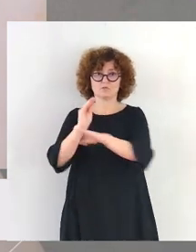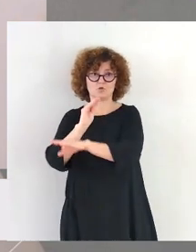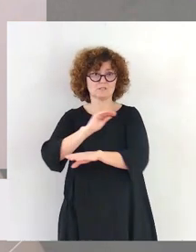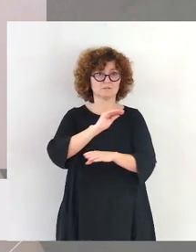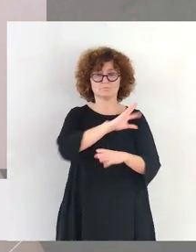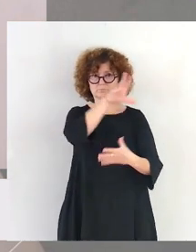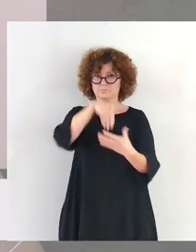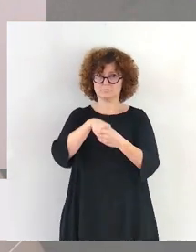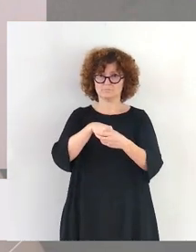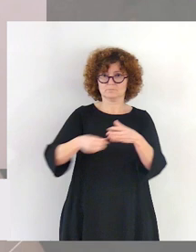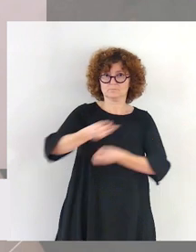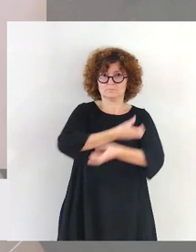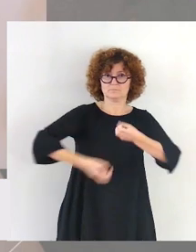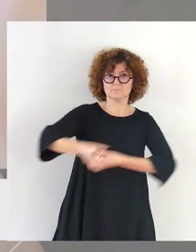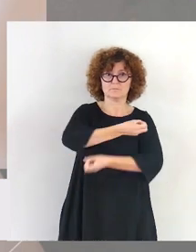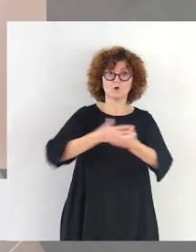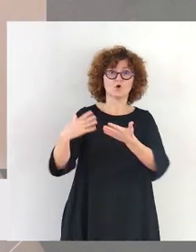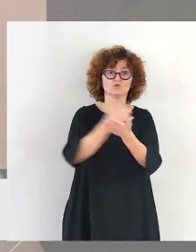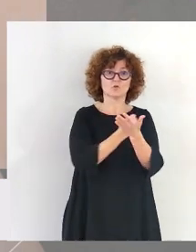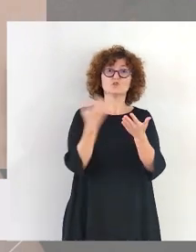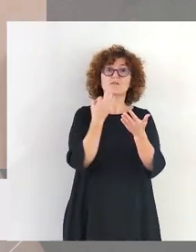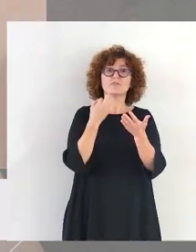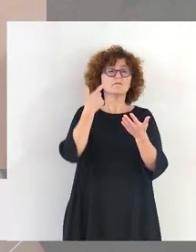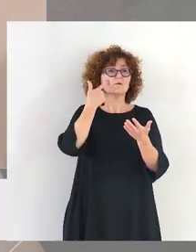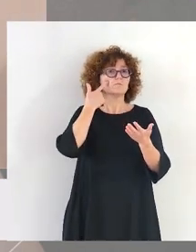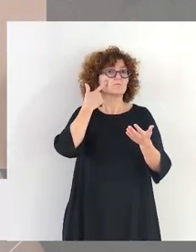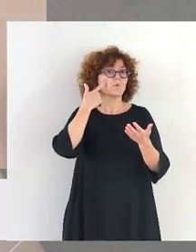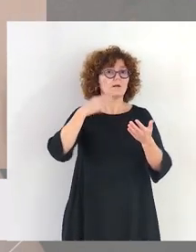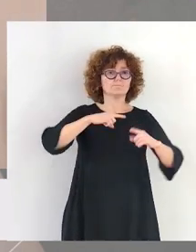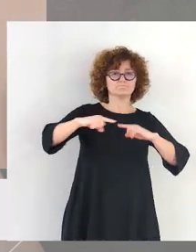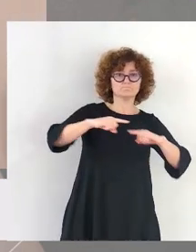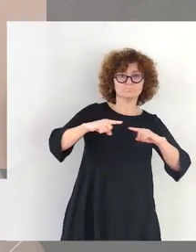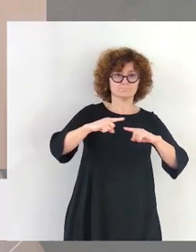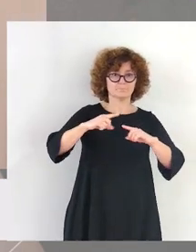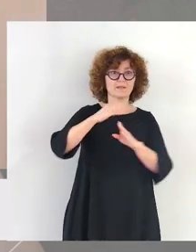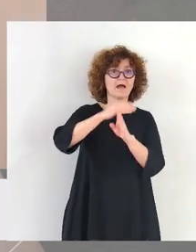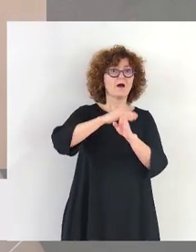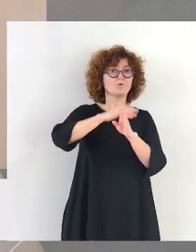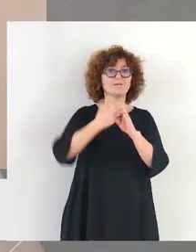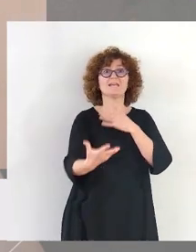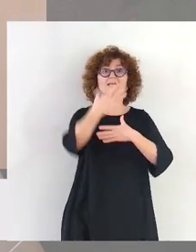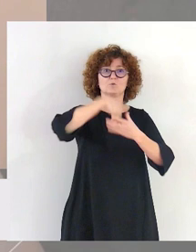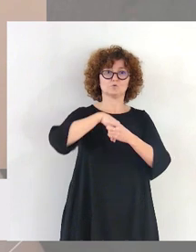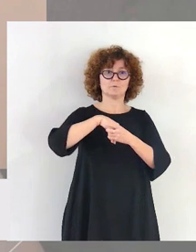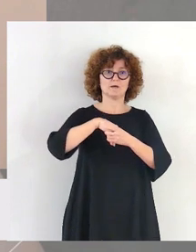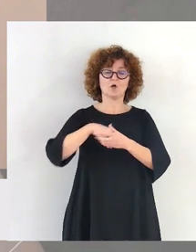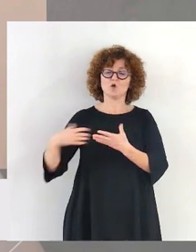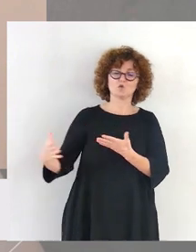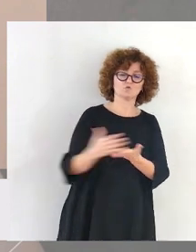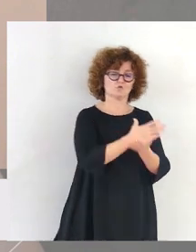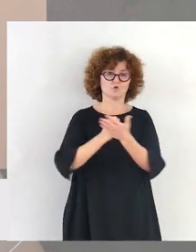inversores hemos de trabajar por y para una gobernanza multinivel inclusiva que integre a todos los actores de la